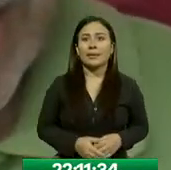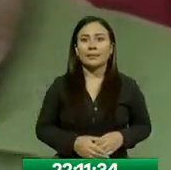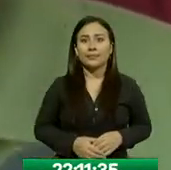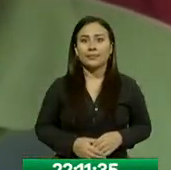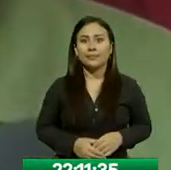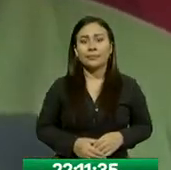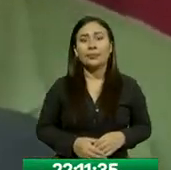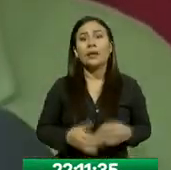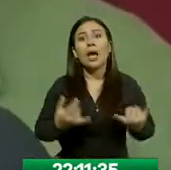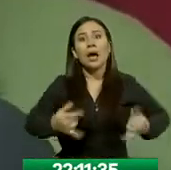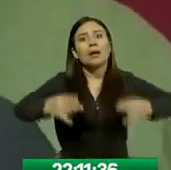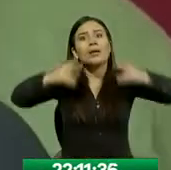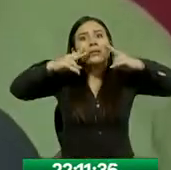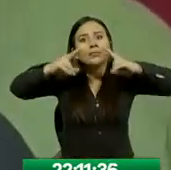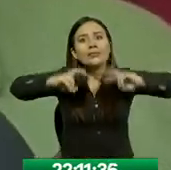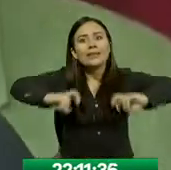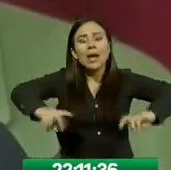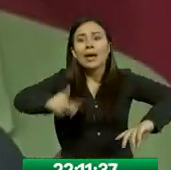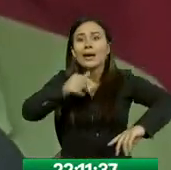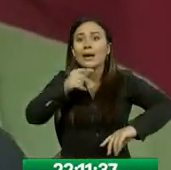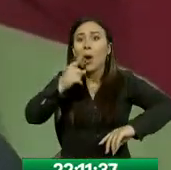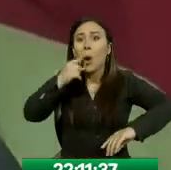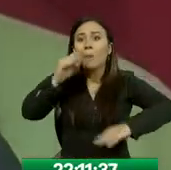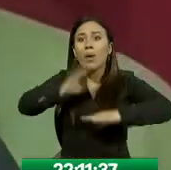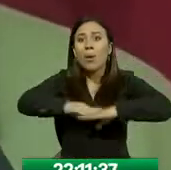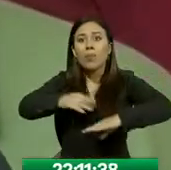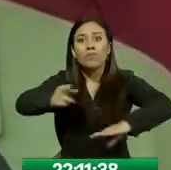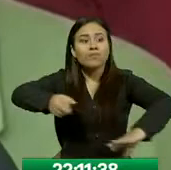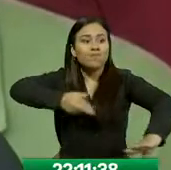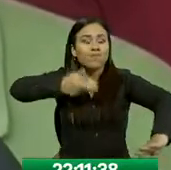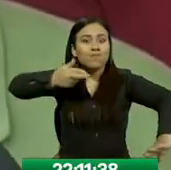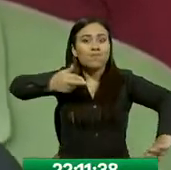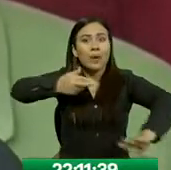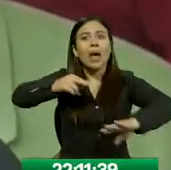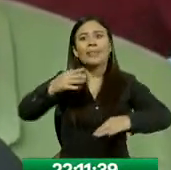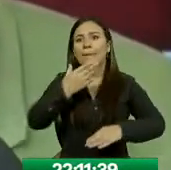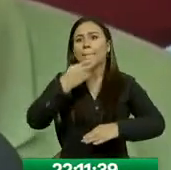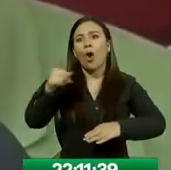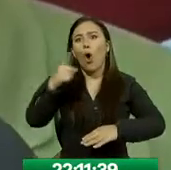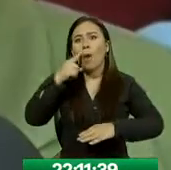mayor sentencia que se le toque, siquiera unos 40 años, porque